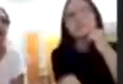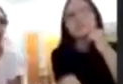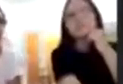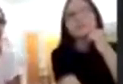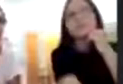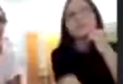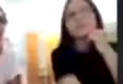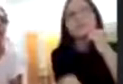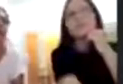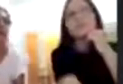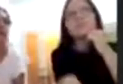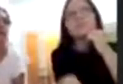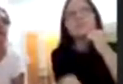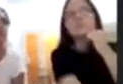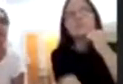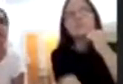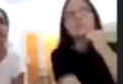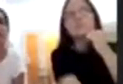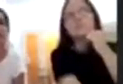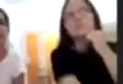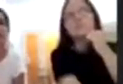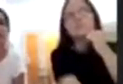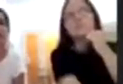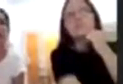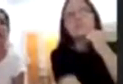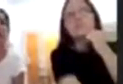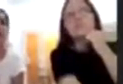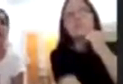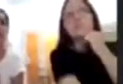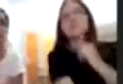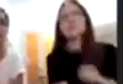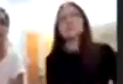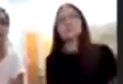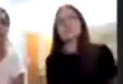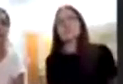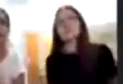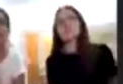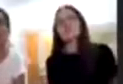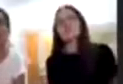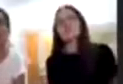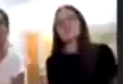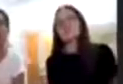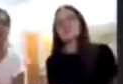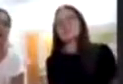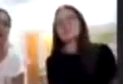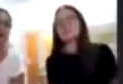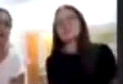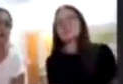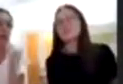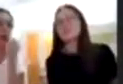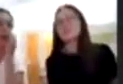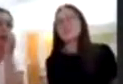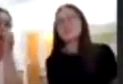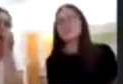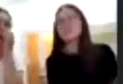pero también por las condiciones de conservación, sobre todo en las partes más alejadas